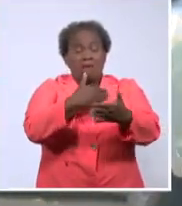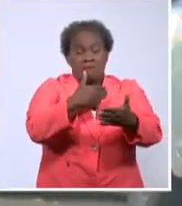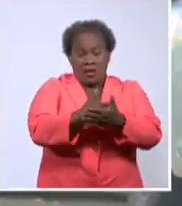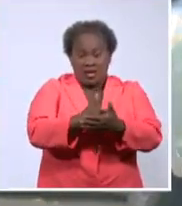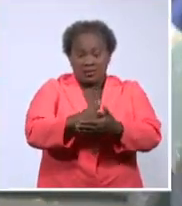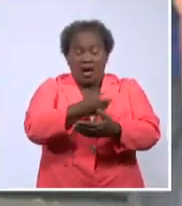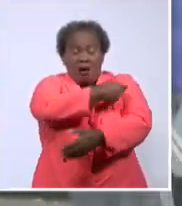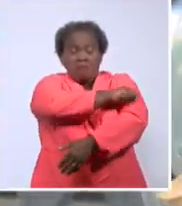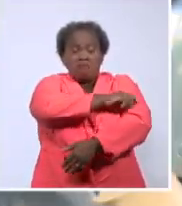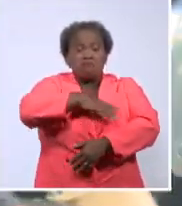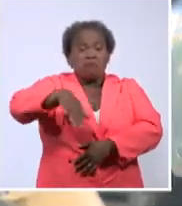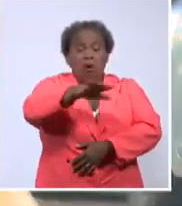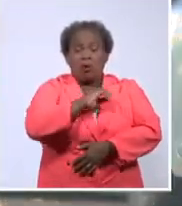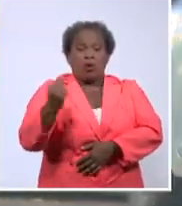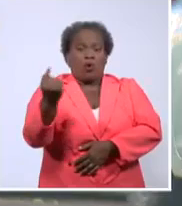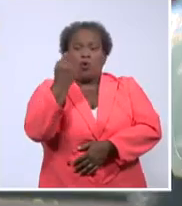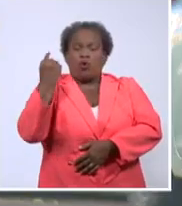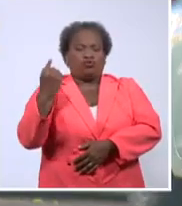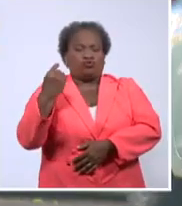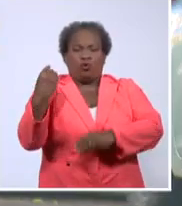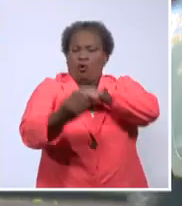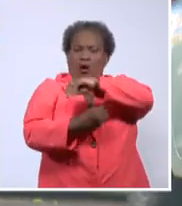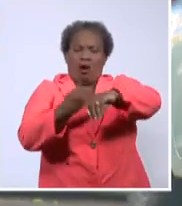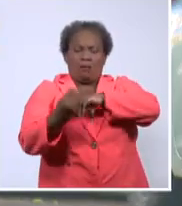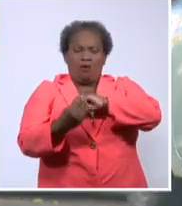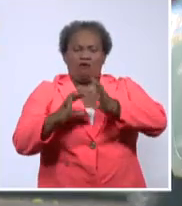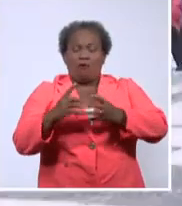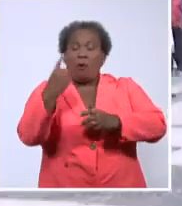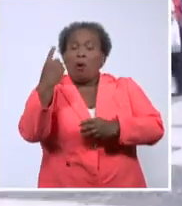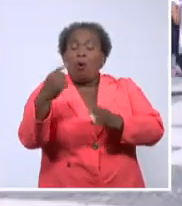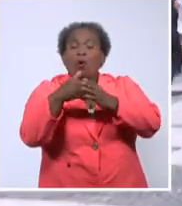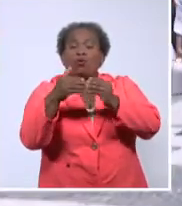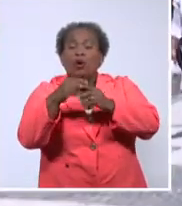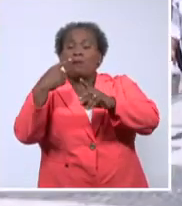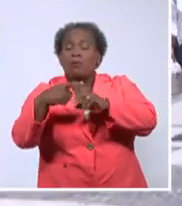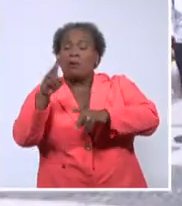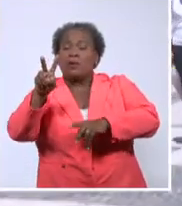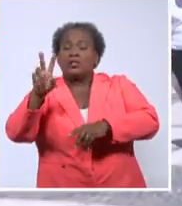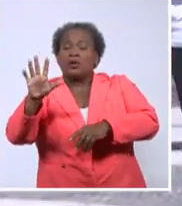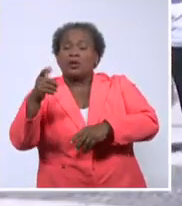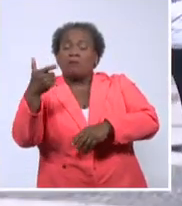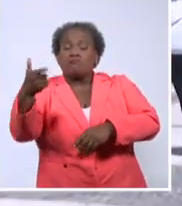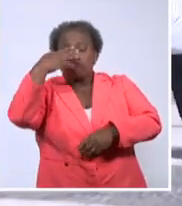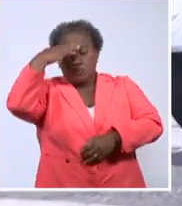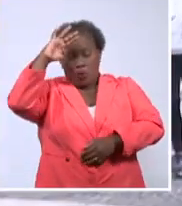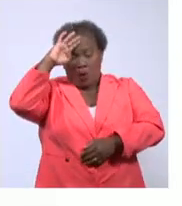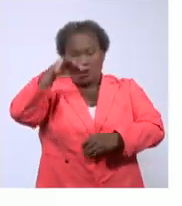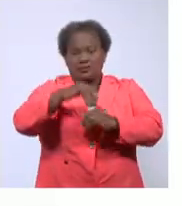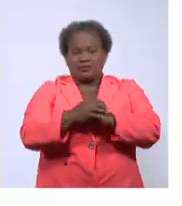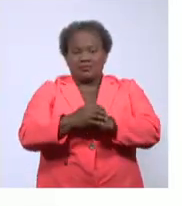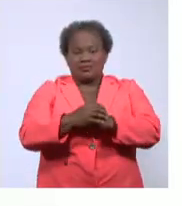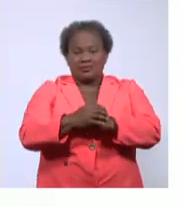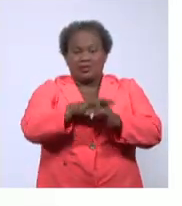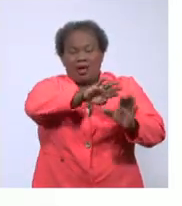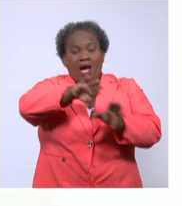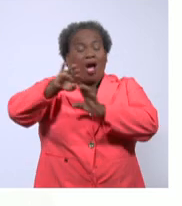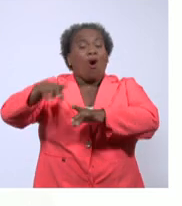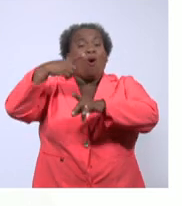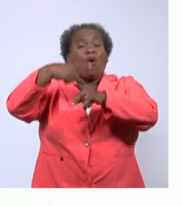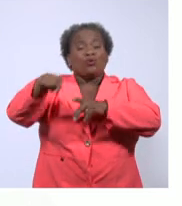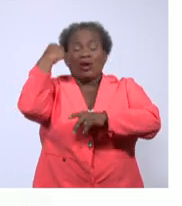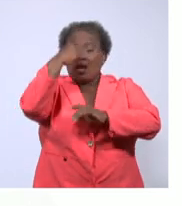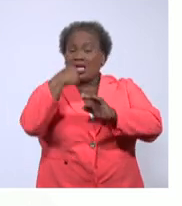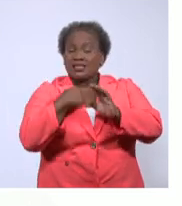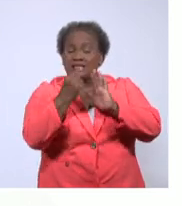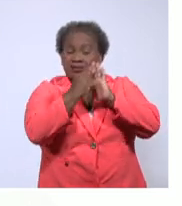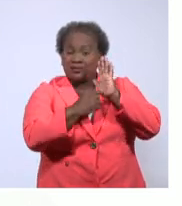población, será un solo tipo de cambio, un dólar por 24 pesos cubanos. Otra de las características que tiene este proceso